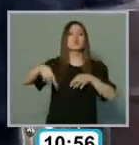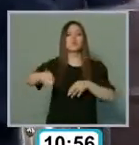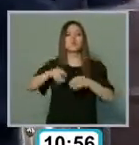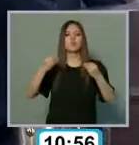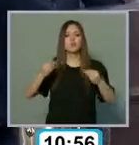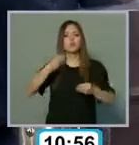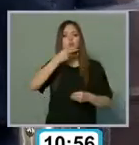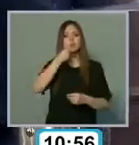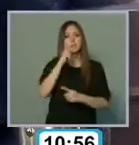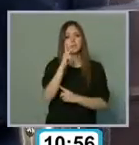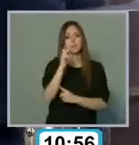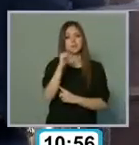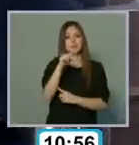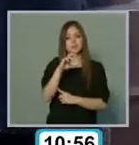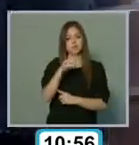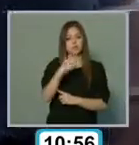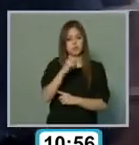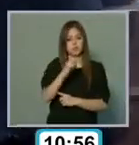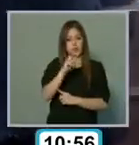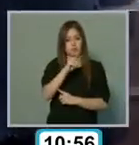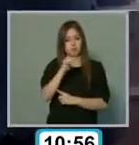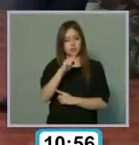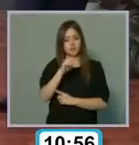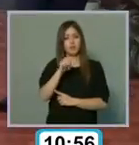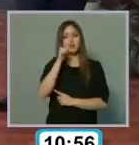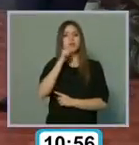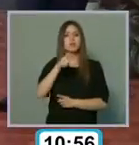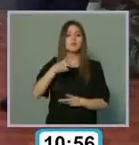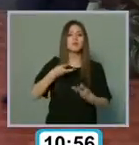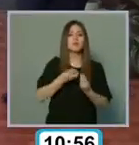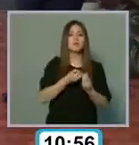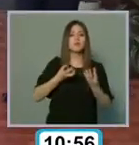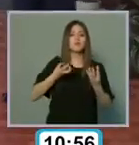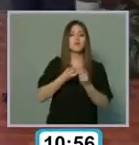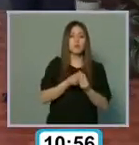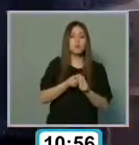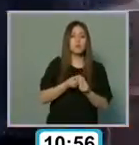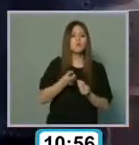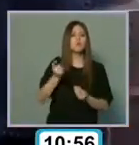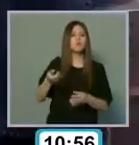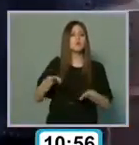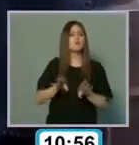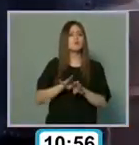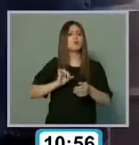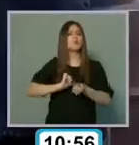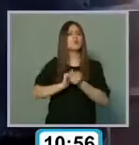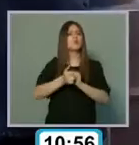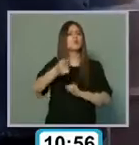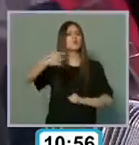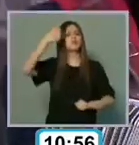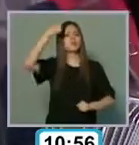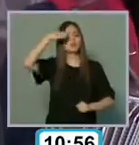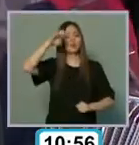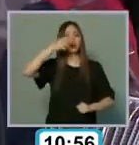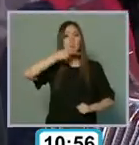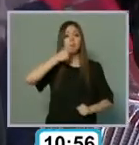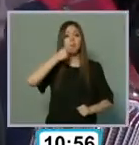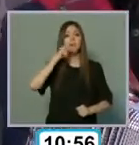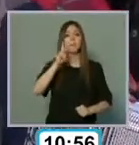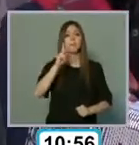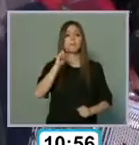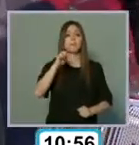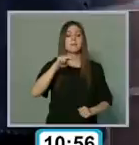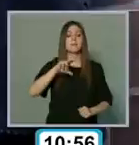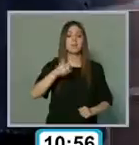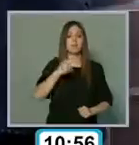señor Pancho Barraza, que te ha dado la oportunidad de estar en el estudio con él. ¿Cómo ha sido esa experiencia? Porque digo, el señor Pancho Barraza es el poeta